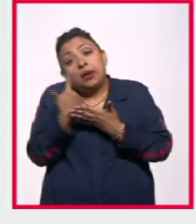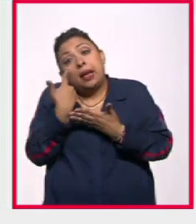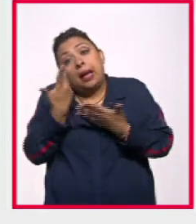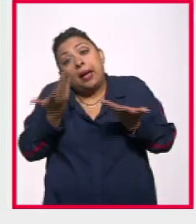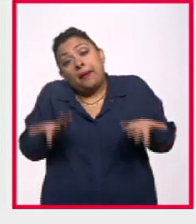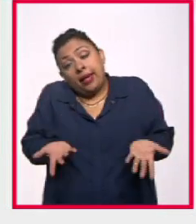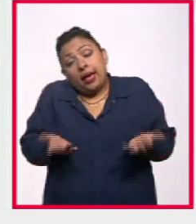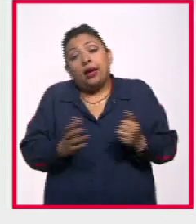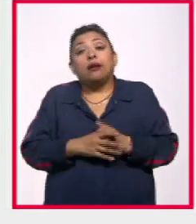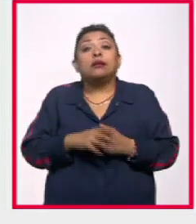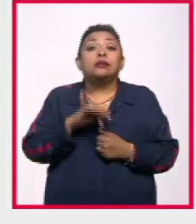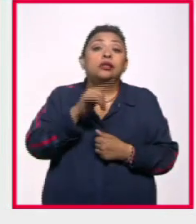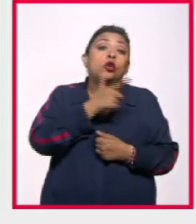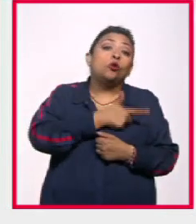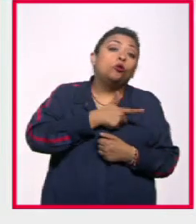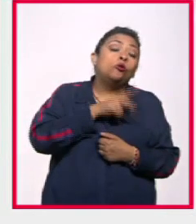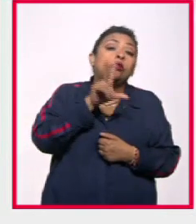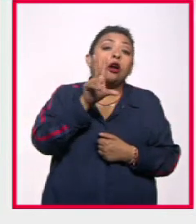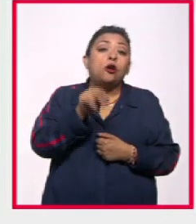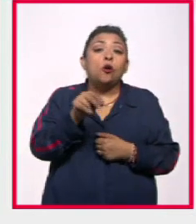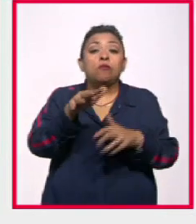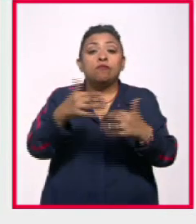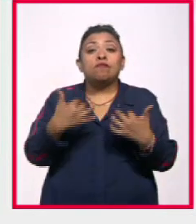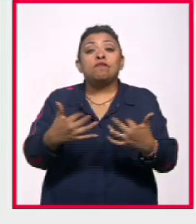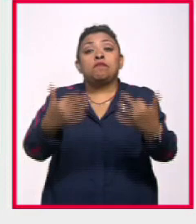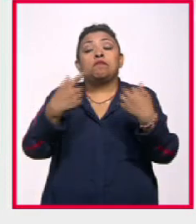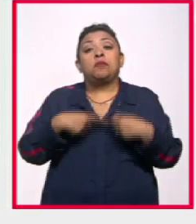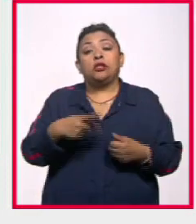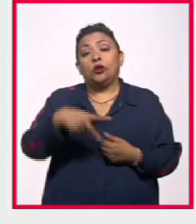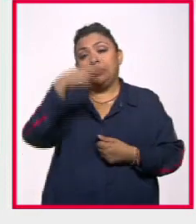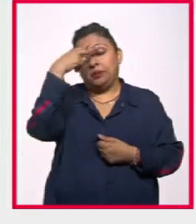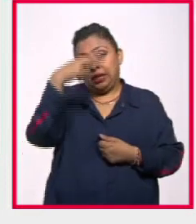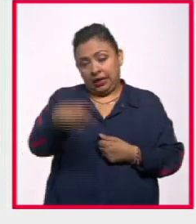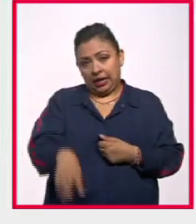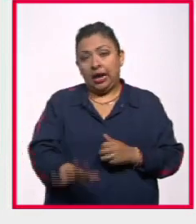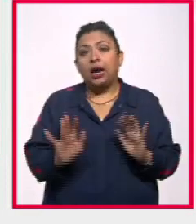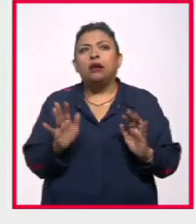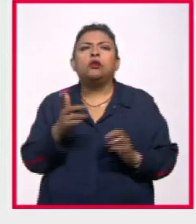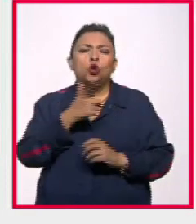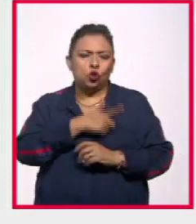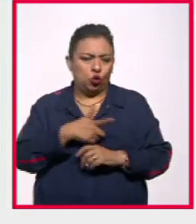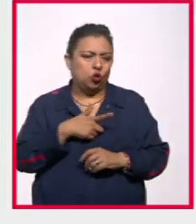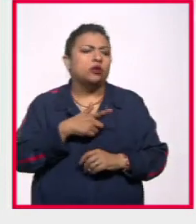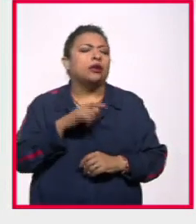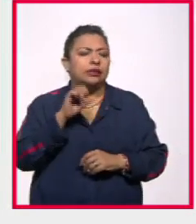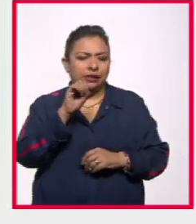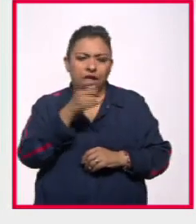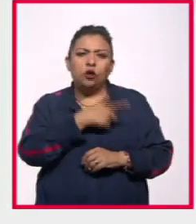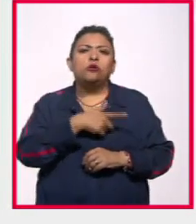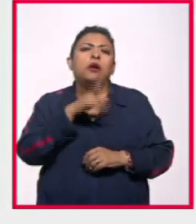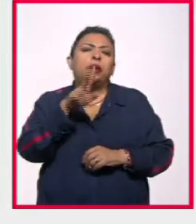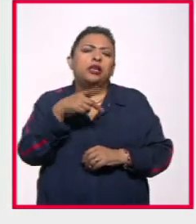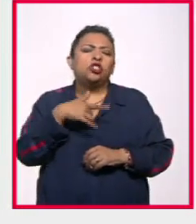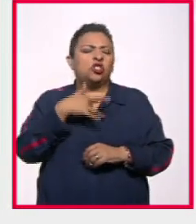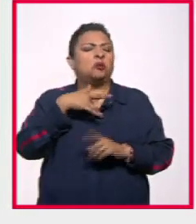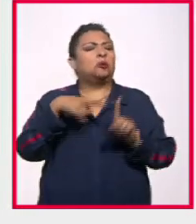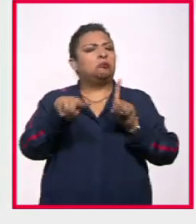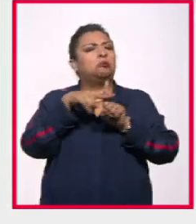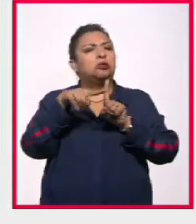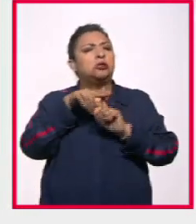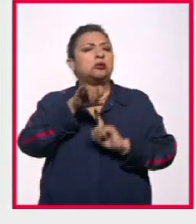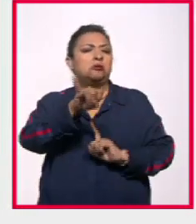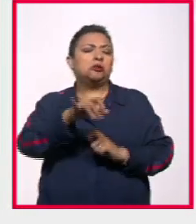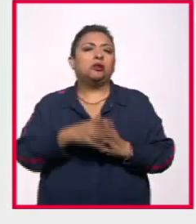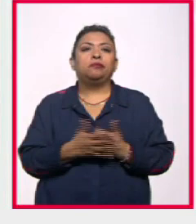qué tal recibe la película del público mexicano. Gusta mucho la película, o sea que estoy cautelosamente optimista.